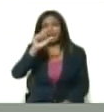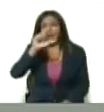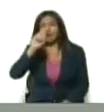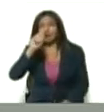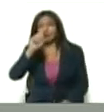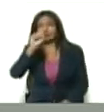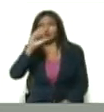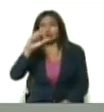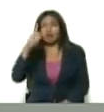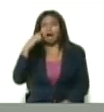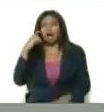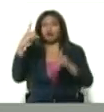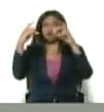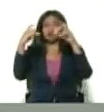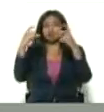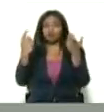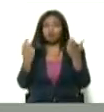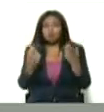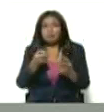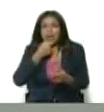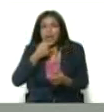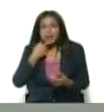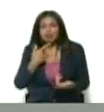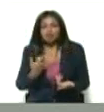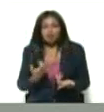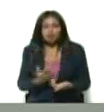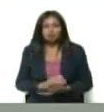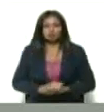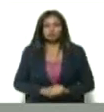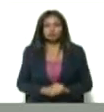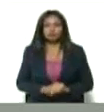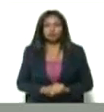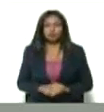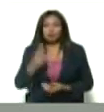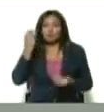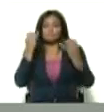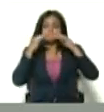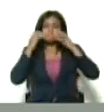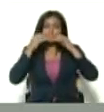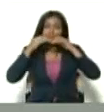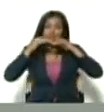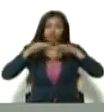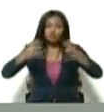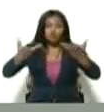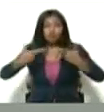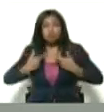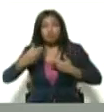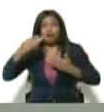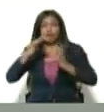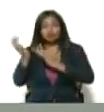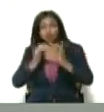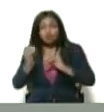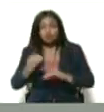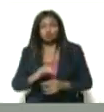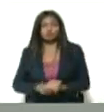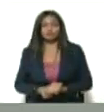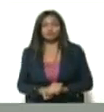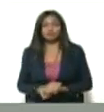tenemos ahí en imágenes. El halo de luz. Esos son bendiciones. Son una señal clara de